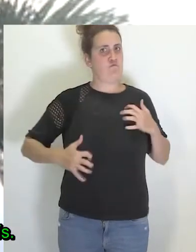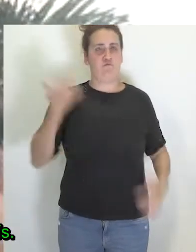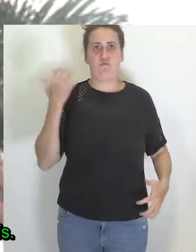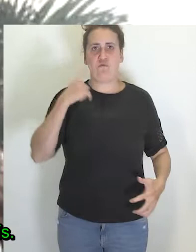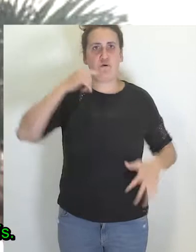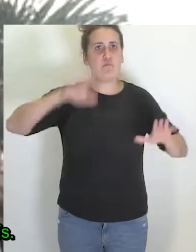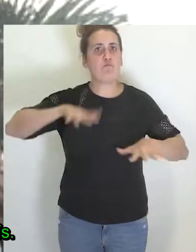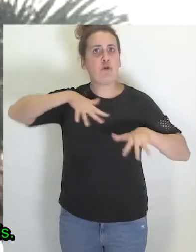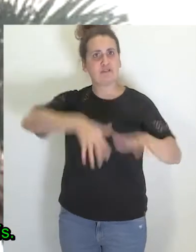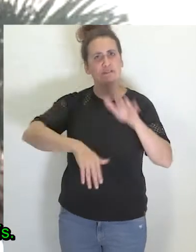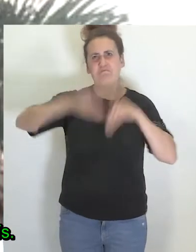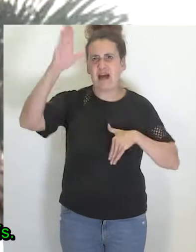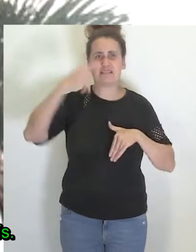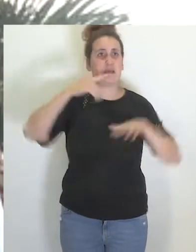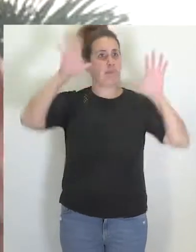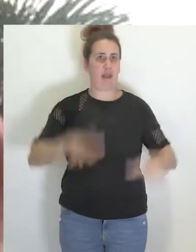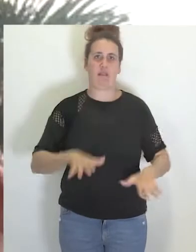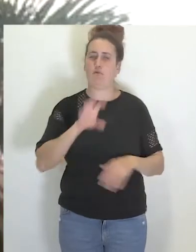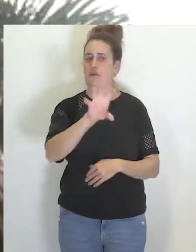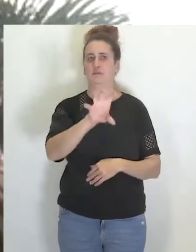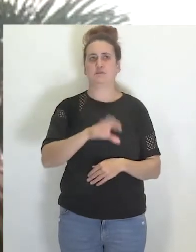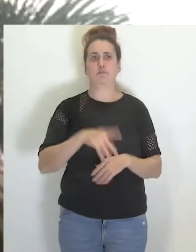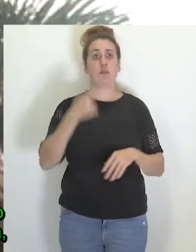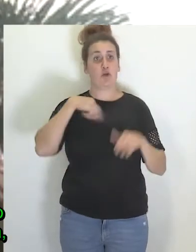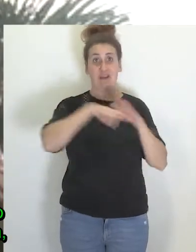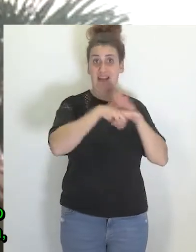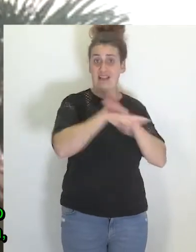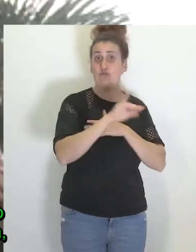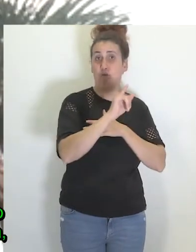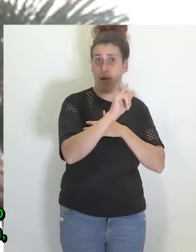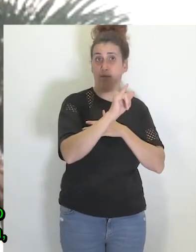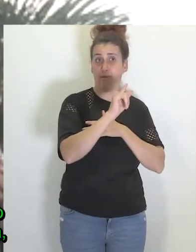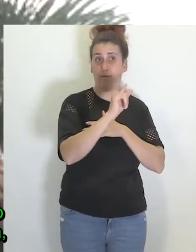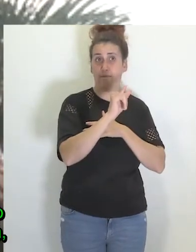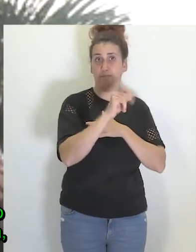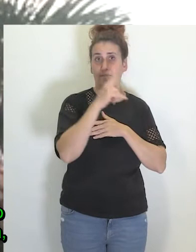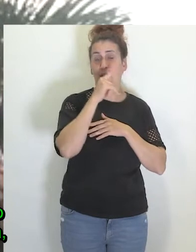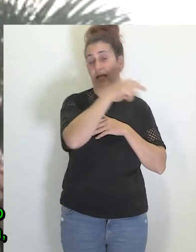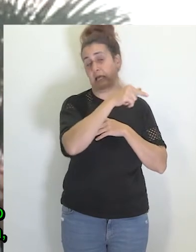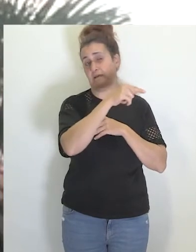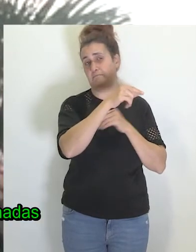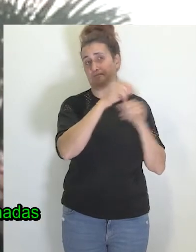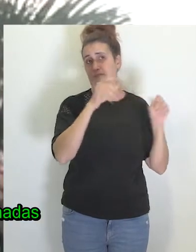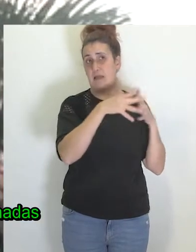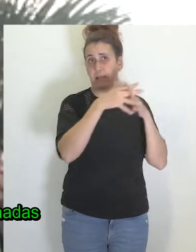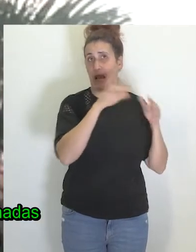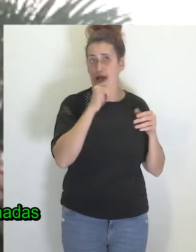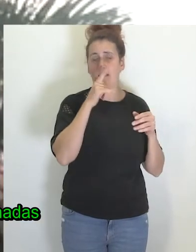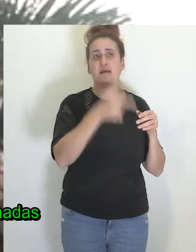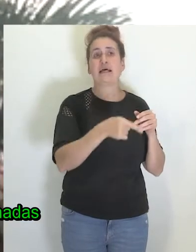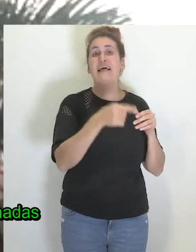protestas y la paralización total del país. Tenemos un registro, que es el que ha informado la Comisión Interamericana, de más